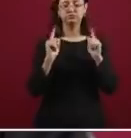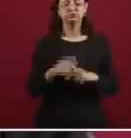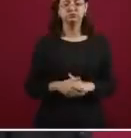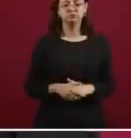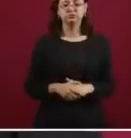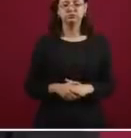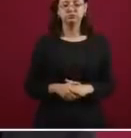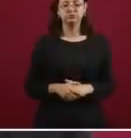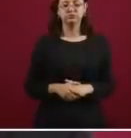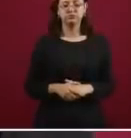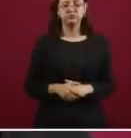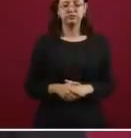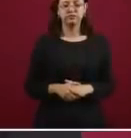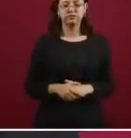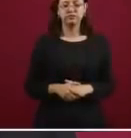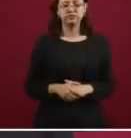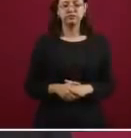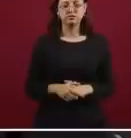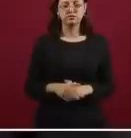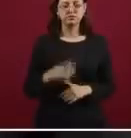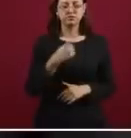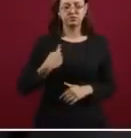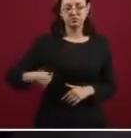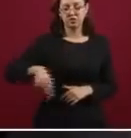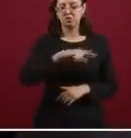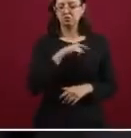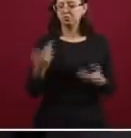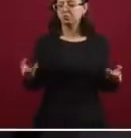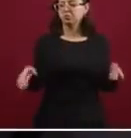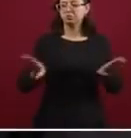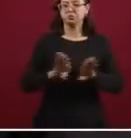no vamos a cerrará el país